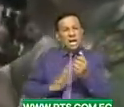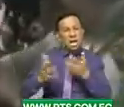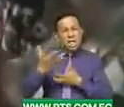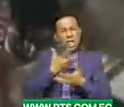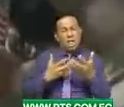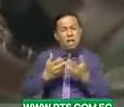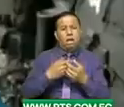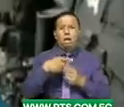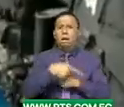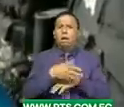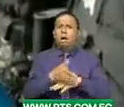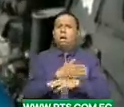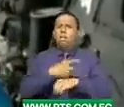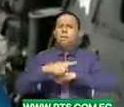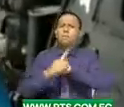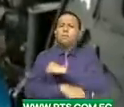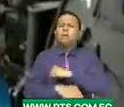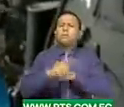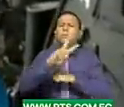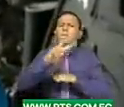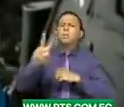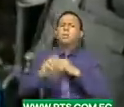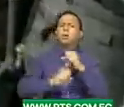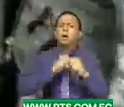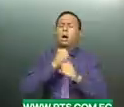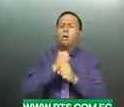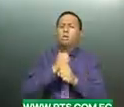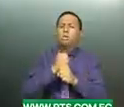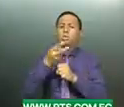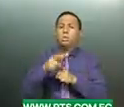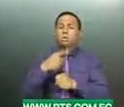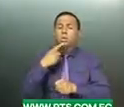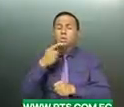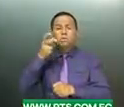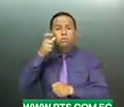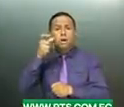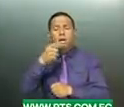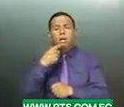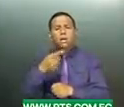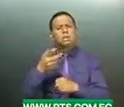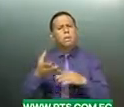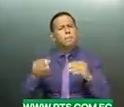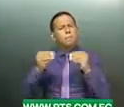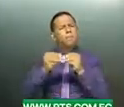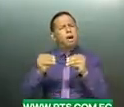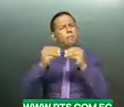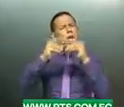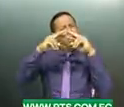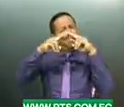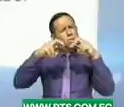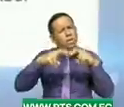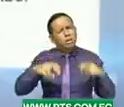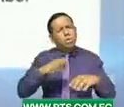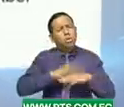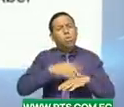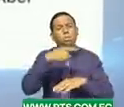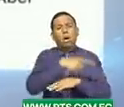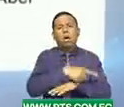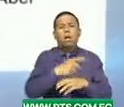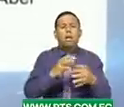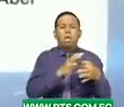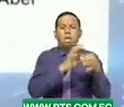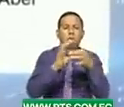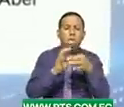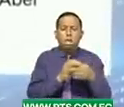años y según fiscalía enfrenta a otras investigaciones por delincuencia organizada de acuerdo al